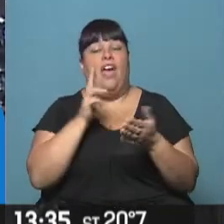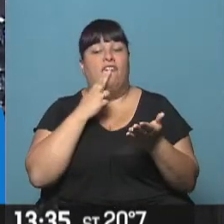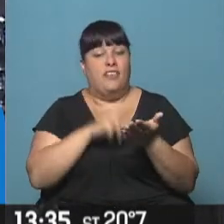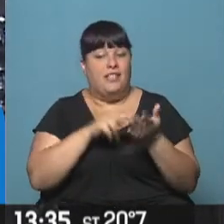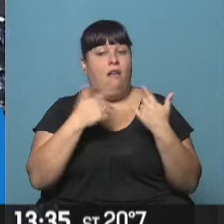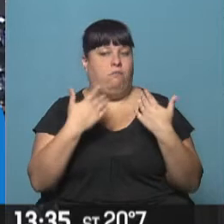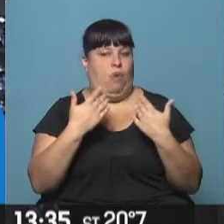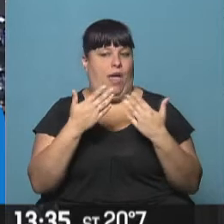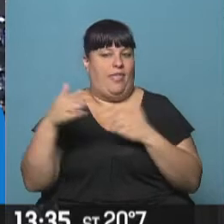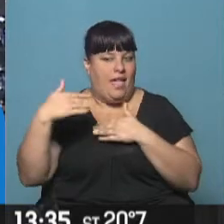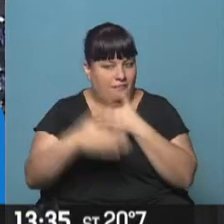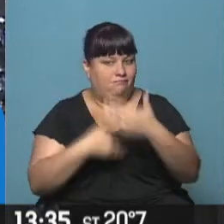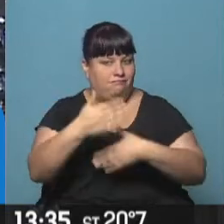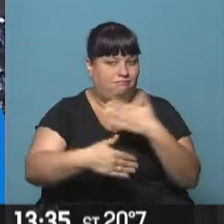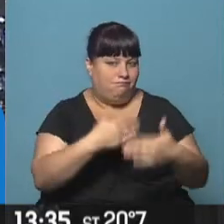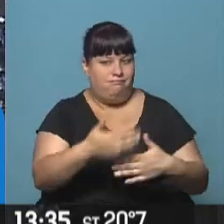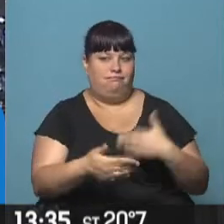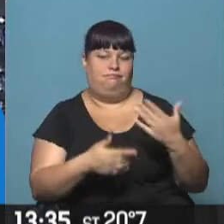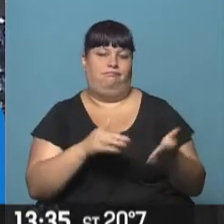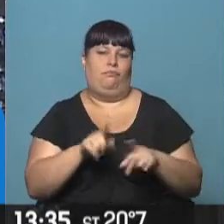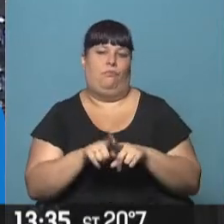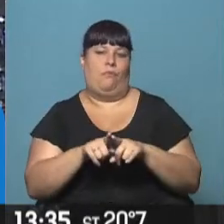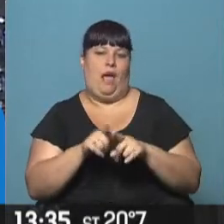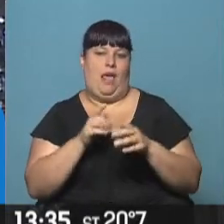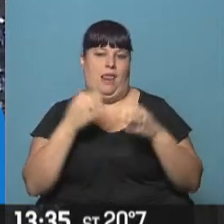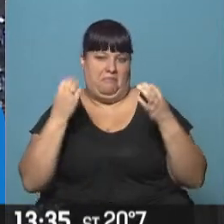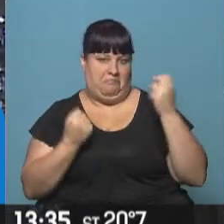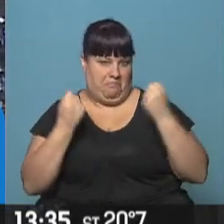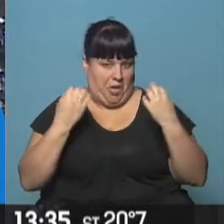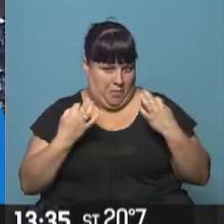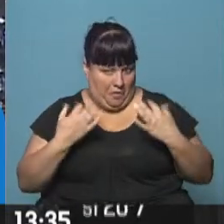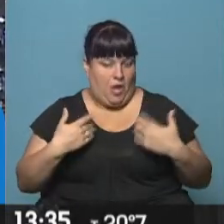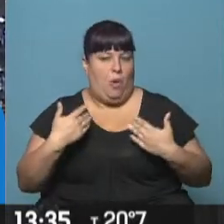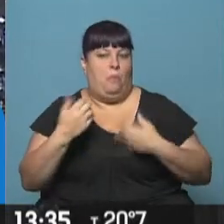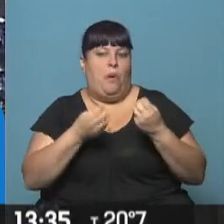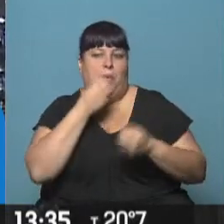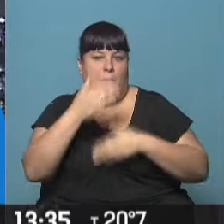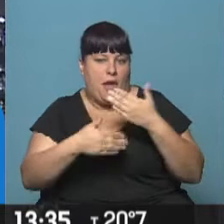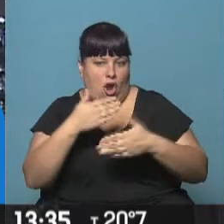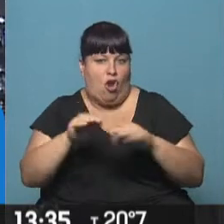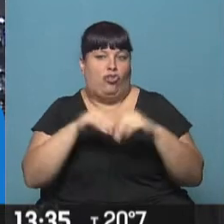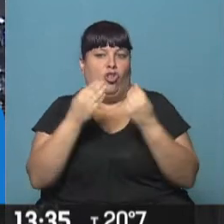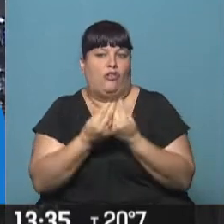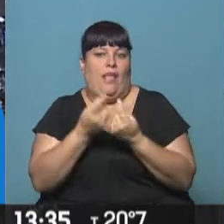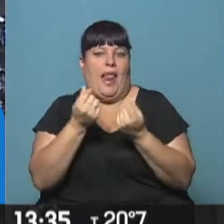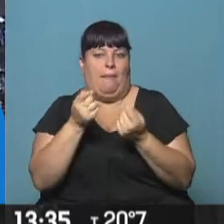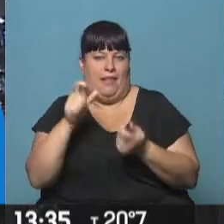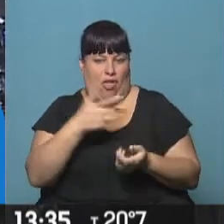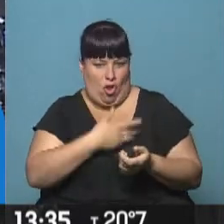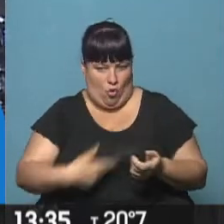también van a tener un sendero de austeridad que va a permitir ir mejorando el resultado de sus cuentas